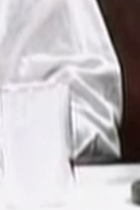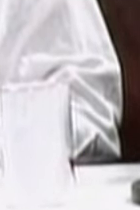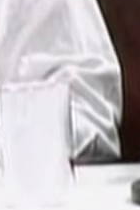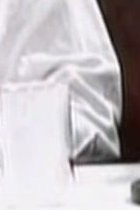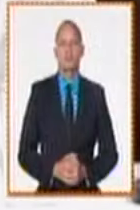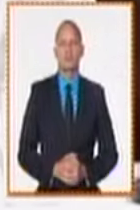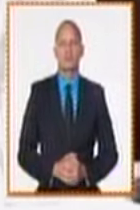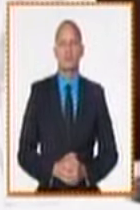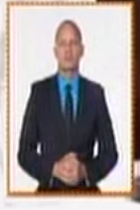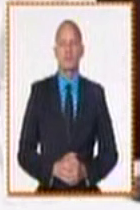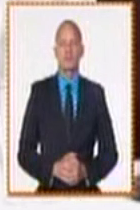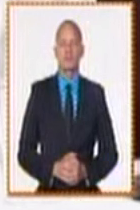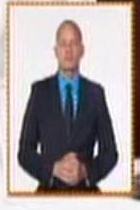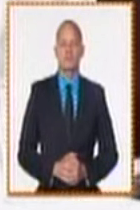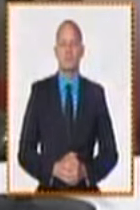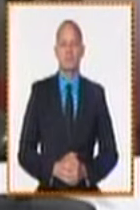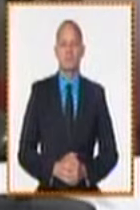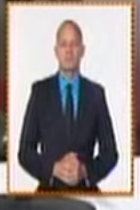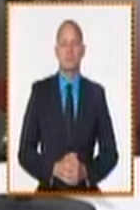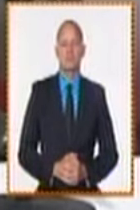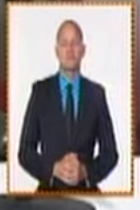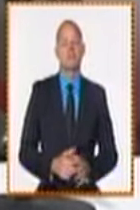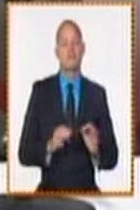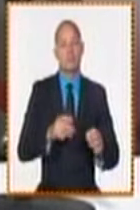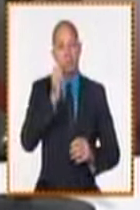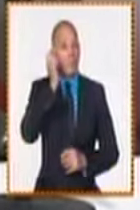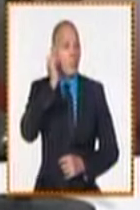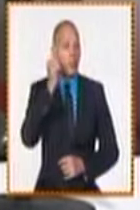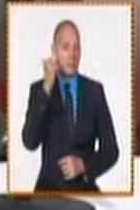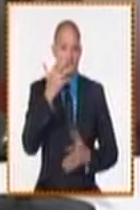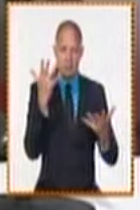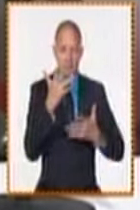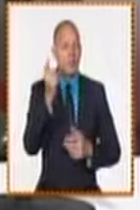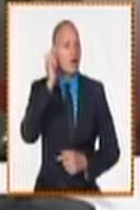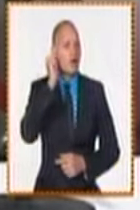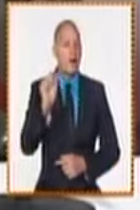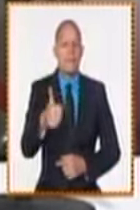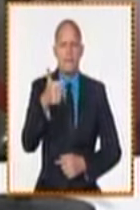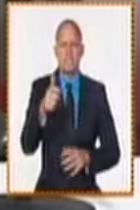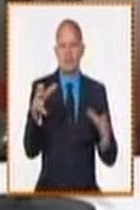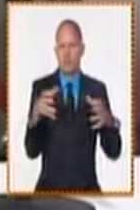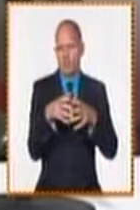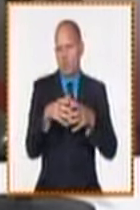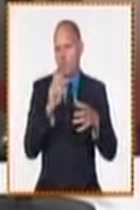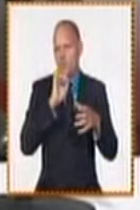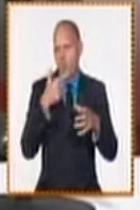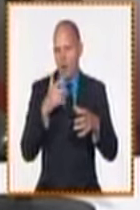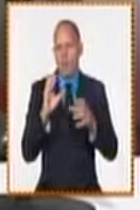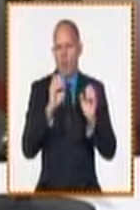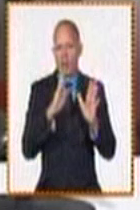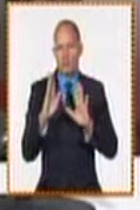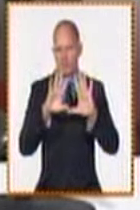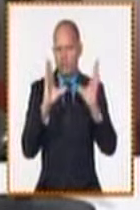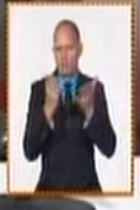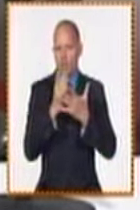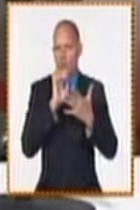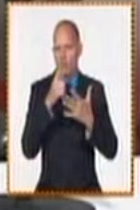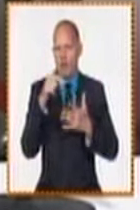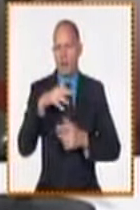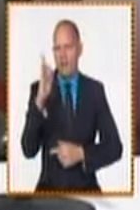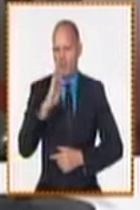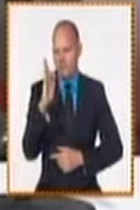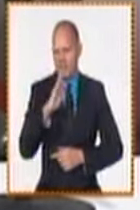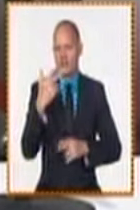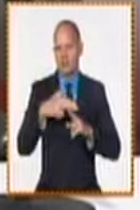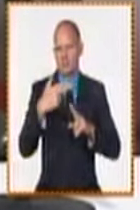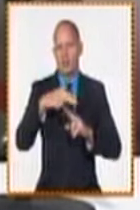esta ciudad, la compañera Lourdes Ferrera González, presidenta del comité organizador de la fiesta de la cubanía que por estos